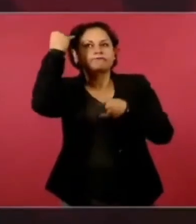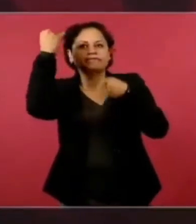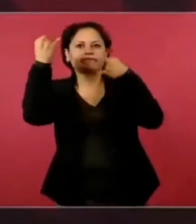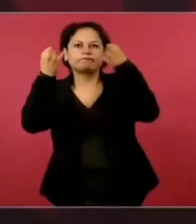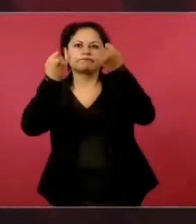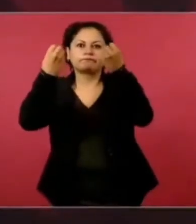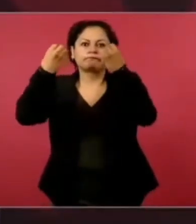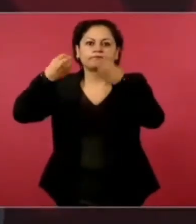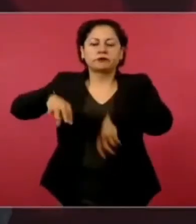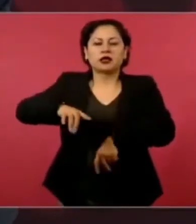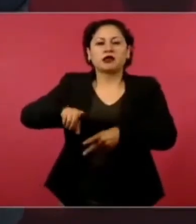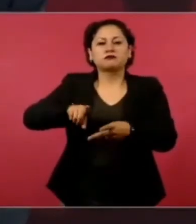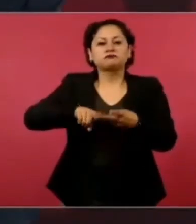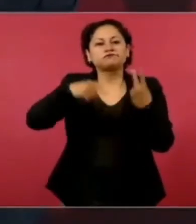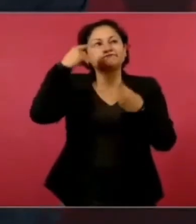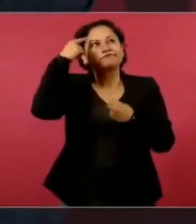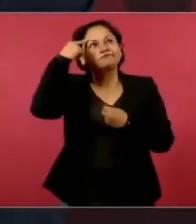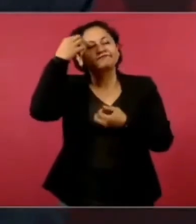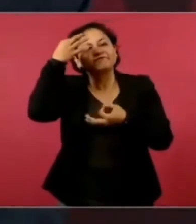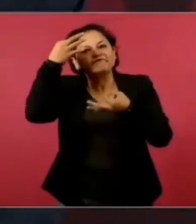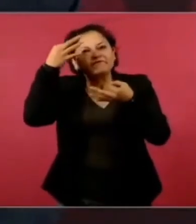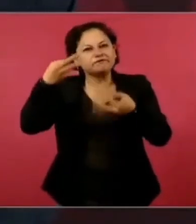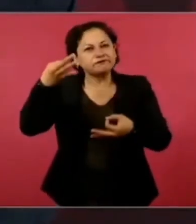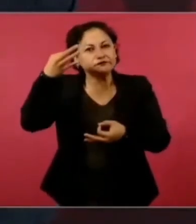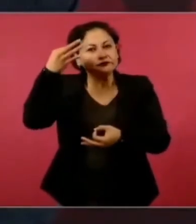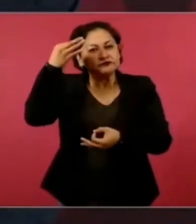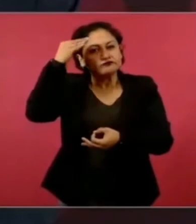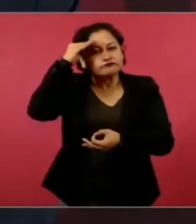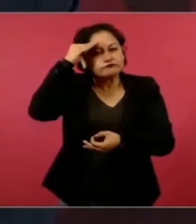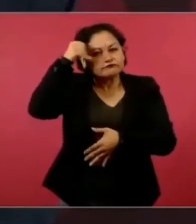Entonces, pensaron de que